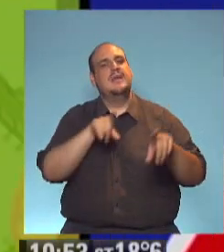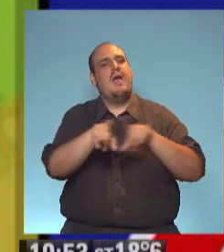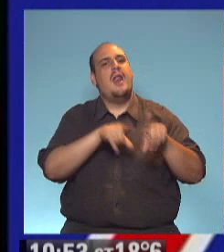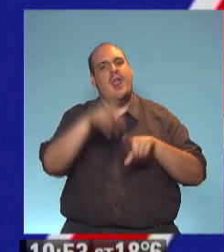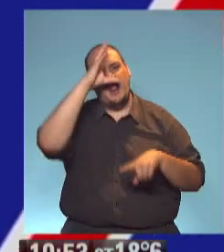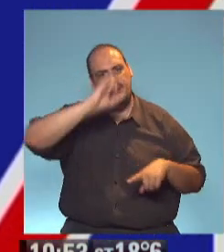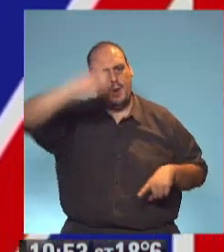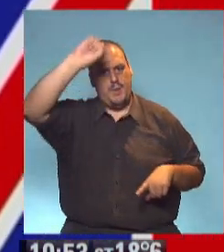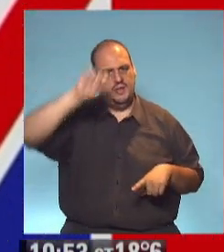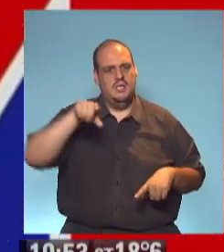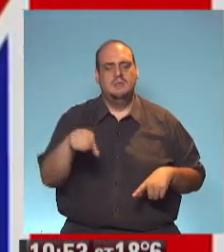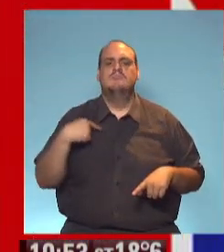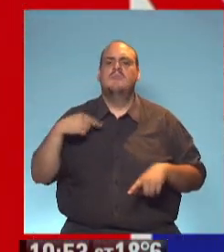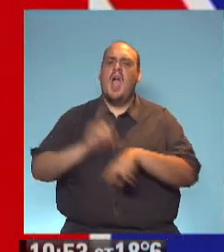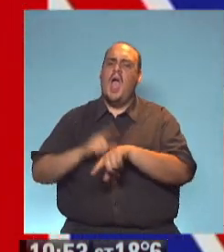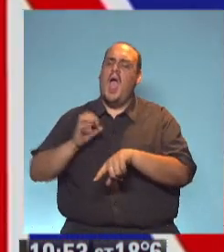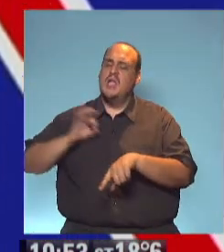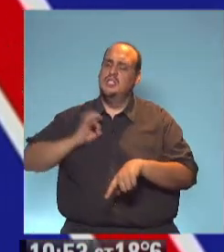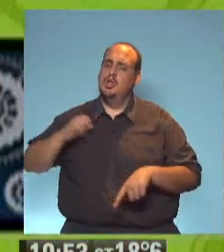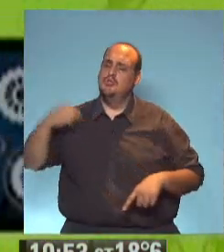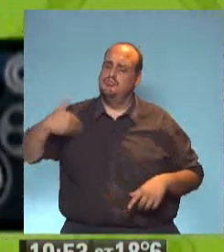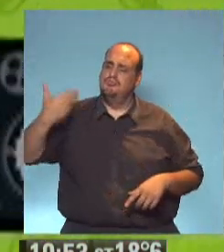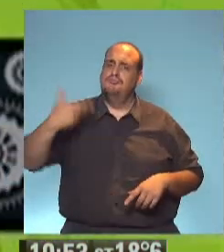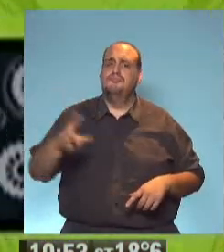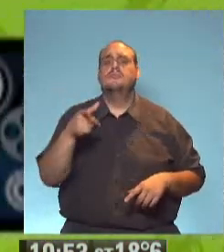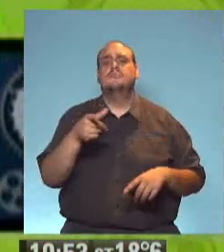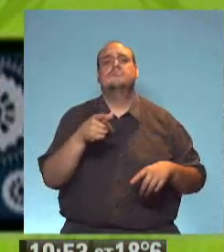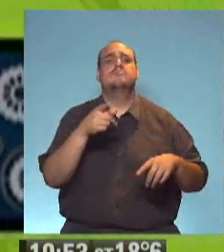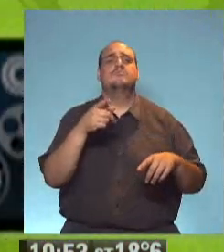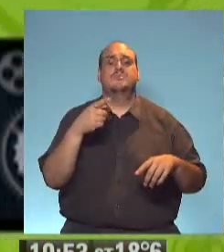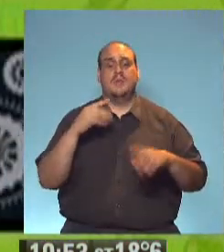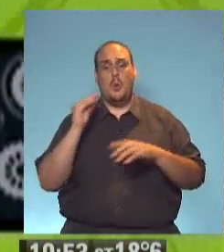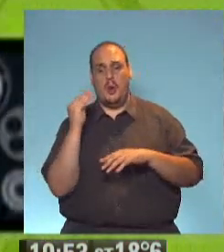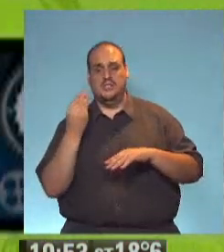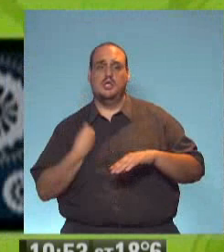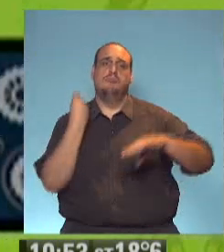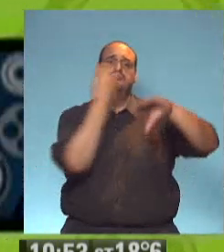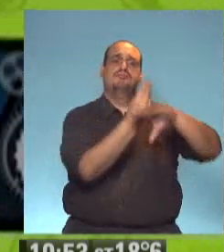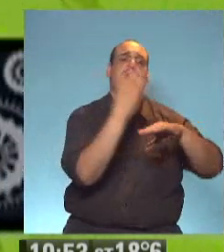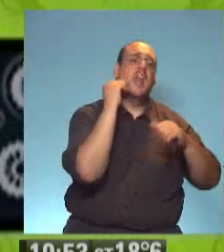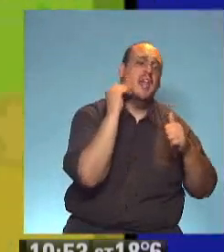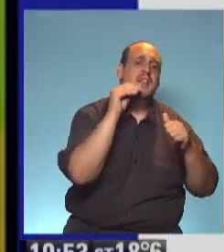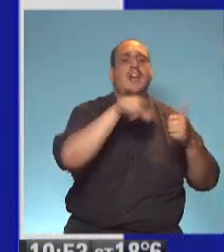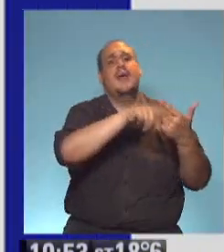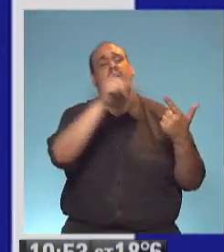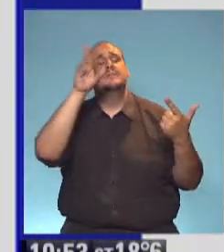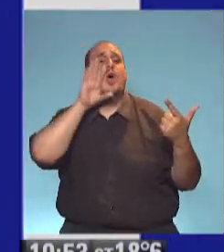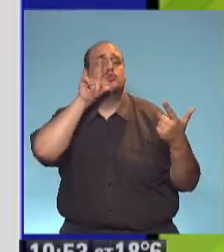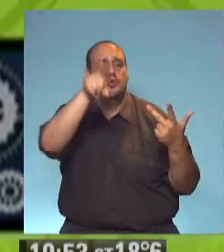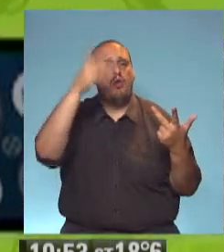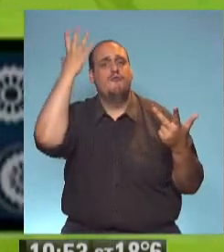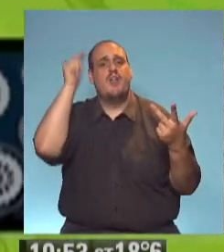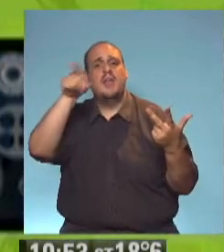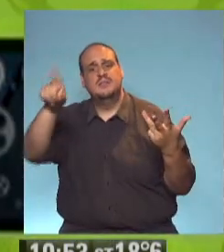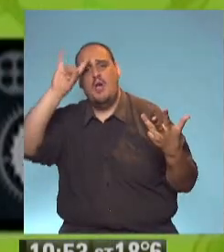lo largo de los años, representé al Brasil en Inglaterra, Estados Unidos, Francia y